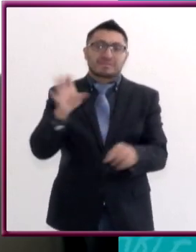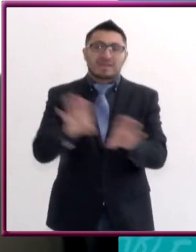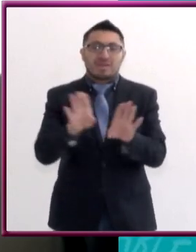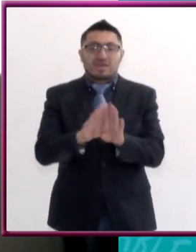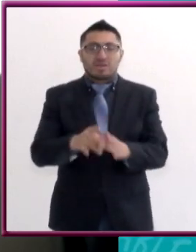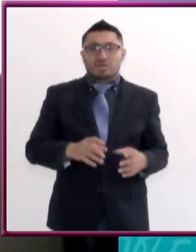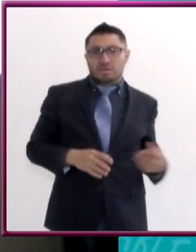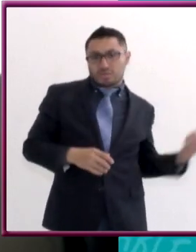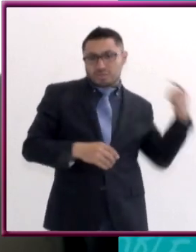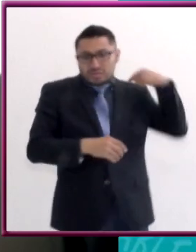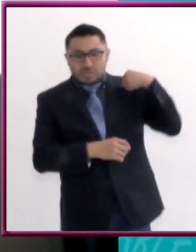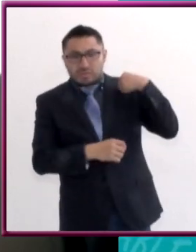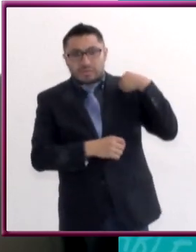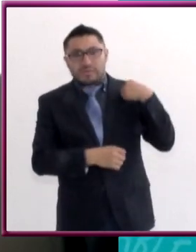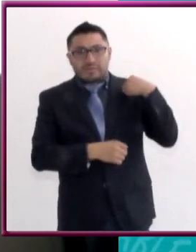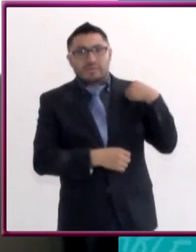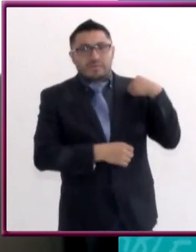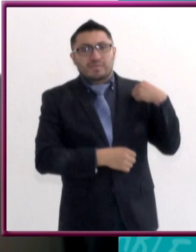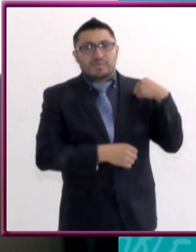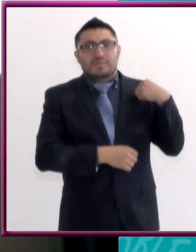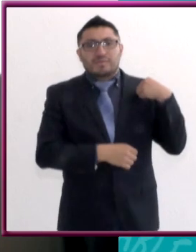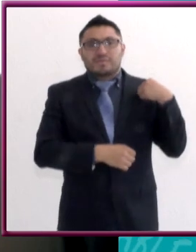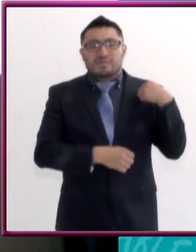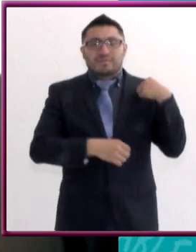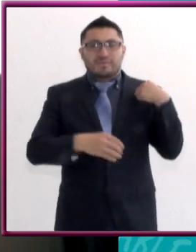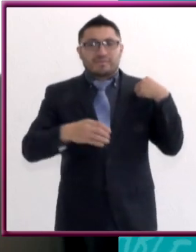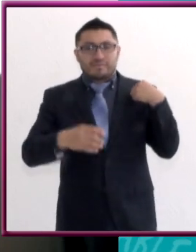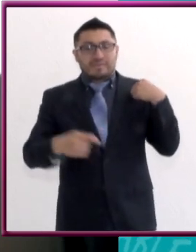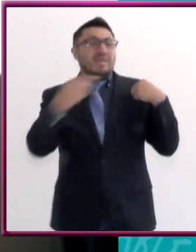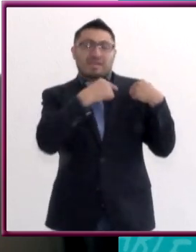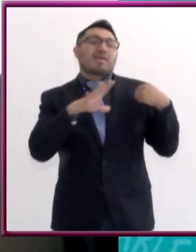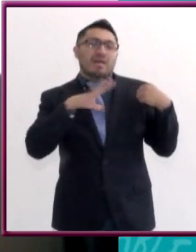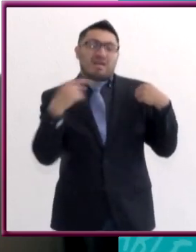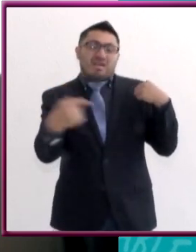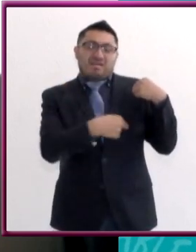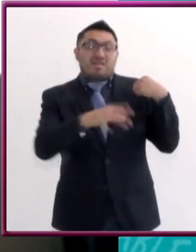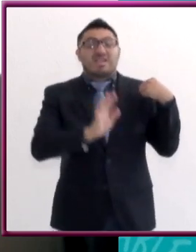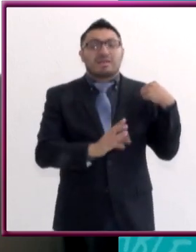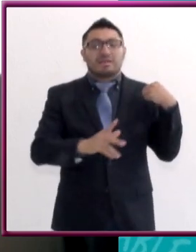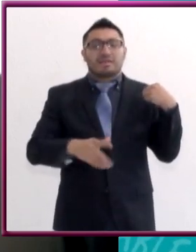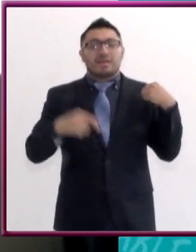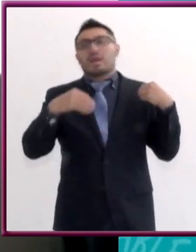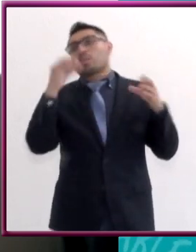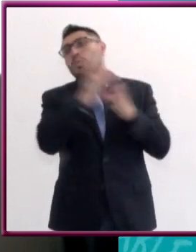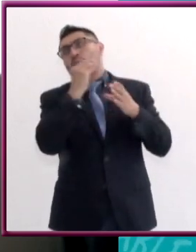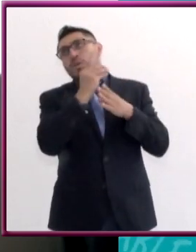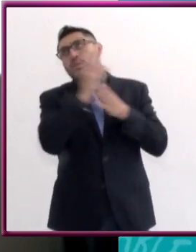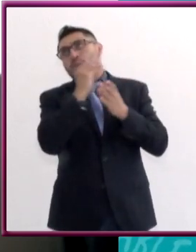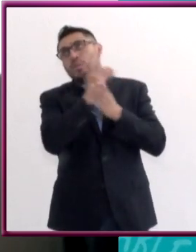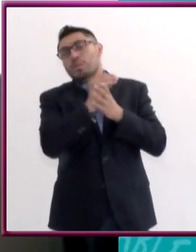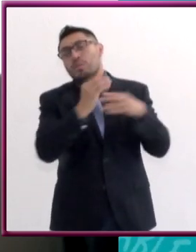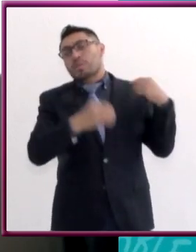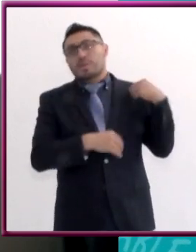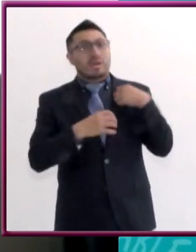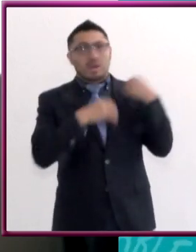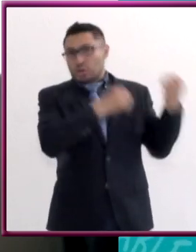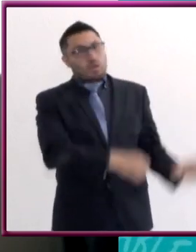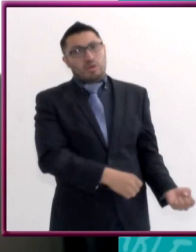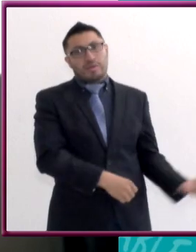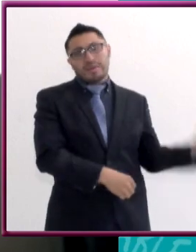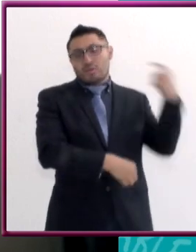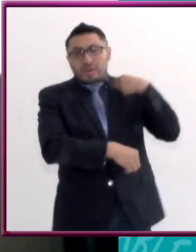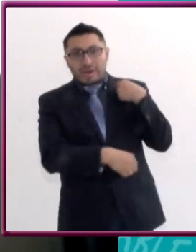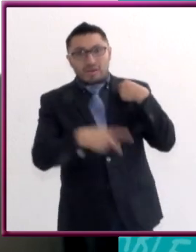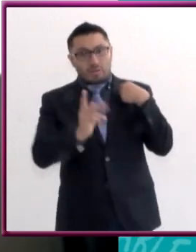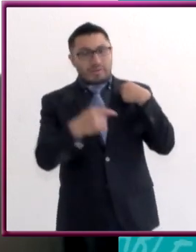Es como traer una maleta cargando con todas las cosas que ahí las fui echando y no las tengo conscientes, pero ahí están, y